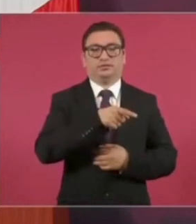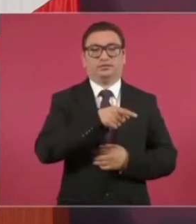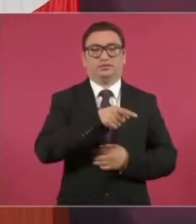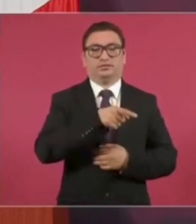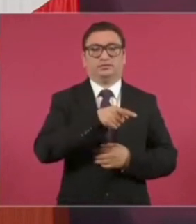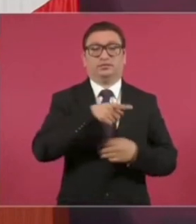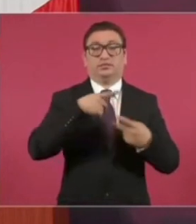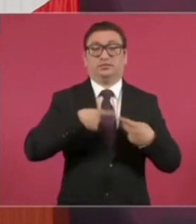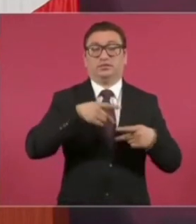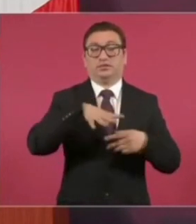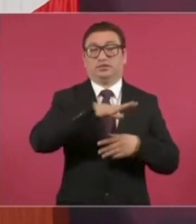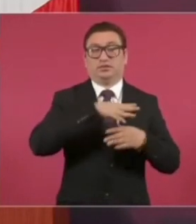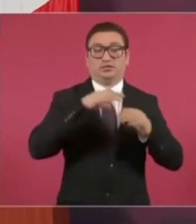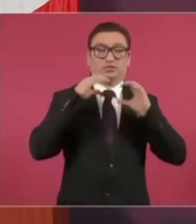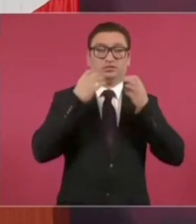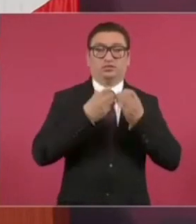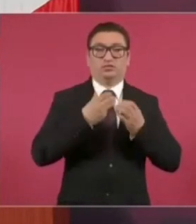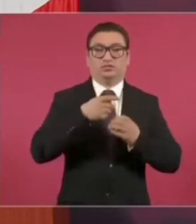el Congreso de…